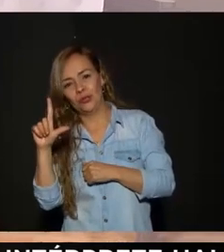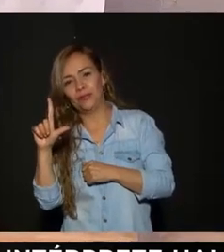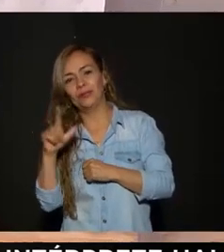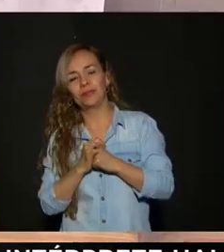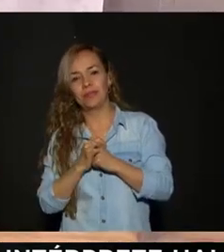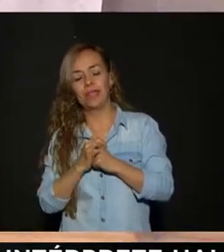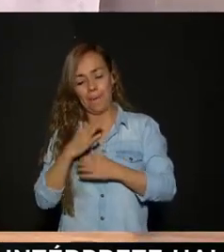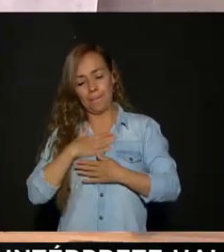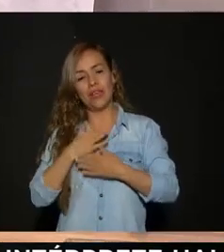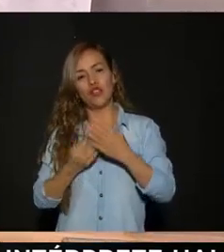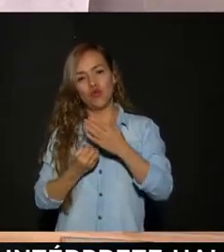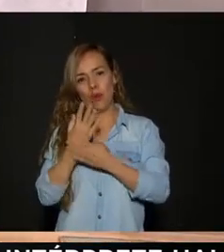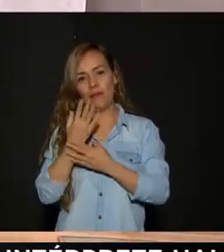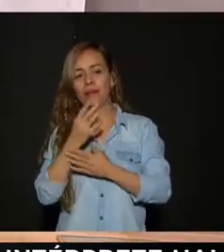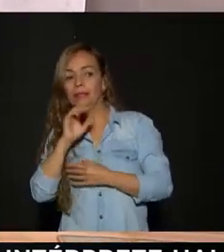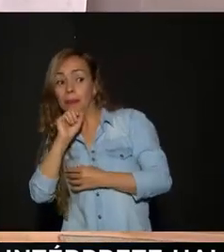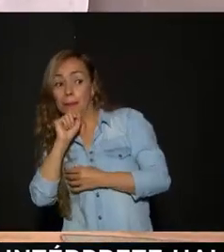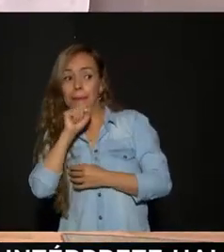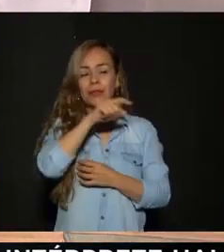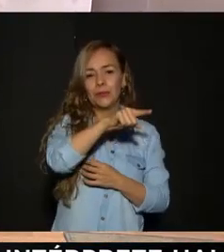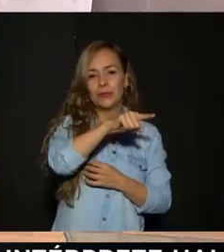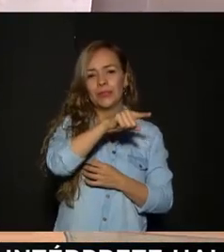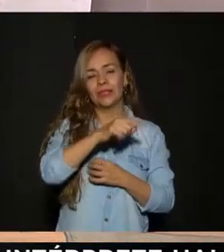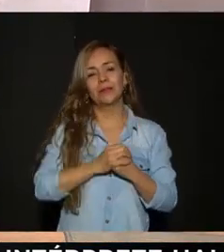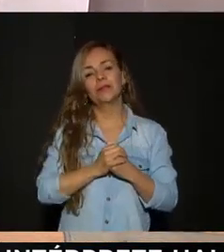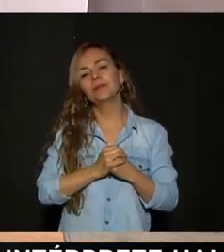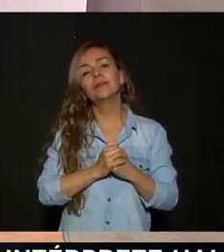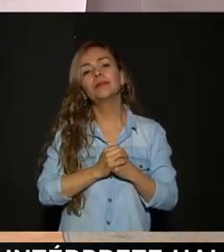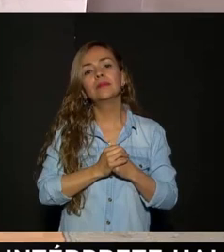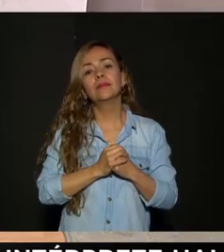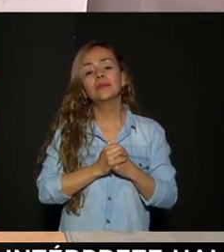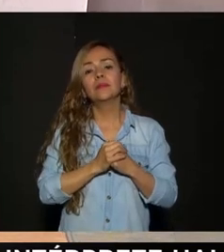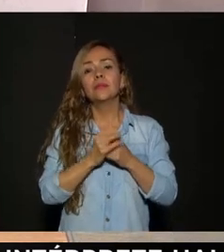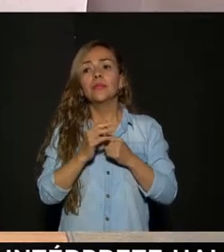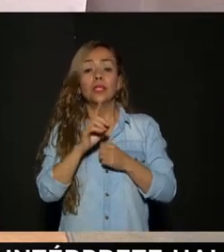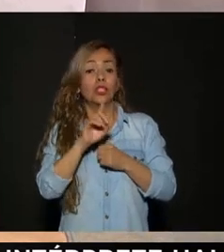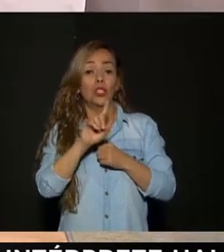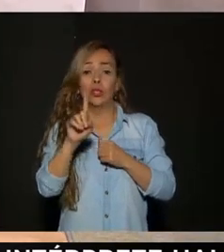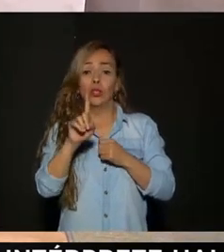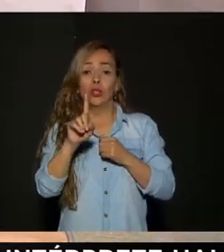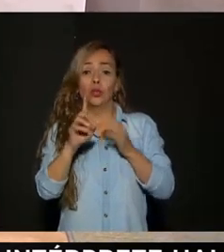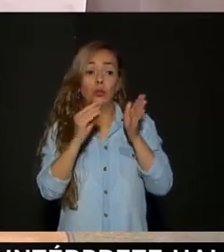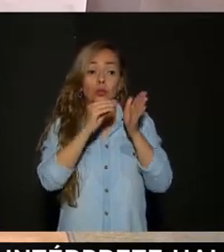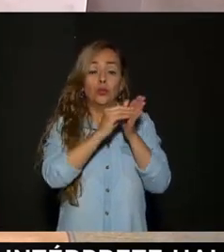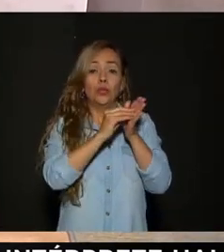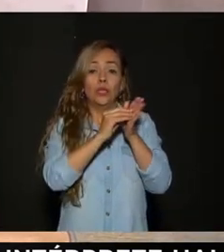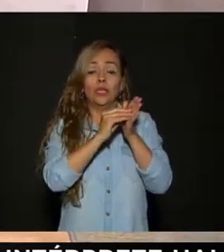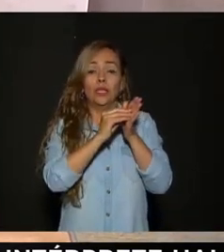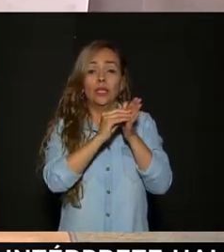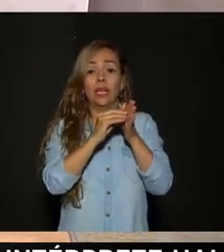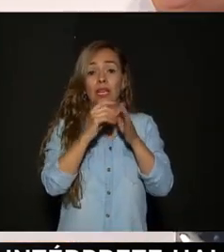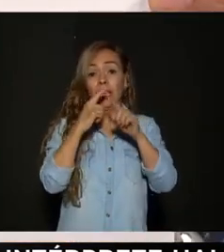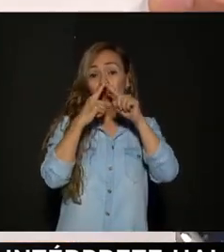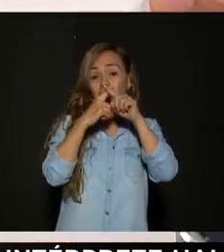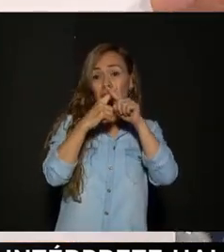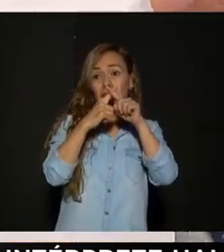sol. Esa es mi nueva pregunta. No le coloco, y ya voy a mostrar aquí a la cámara, no le coloco una X2 o por